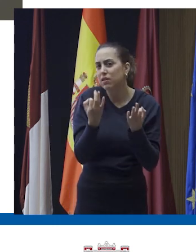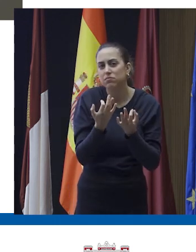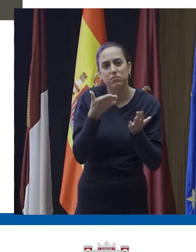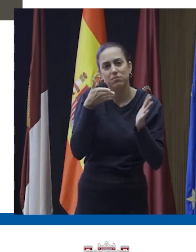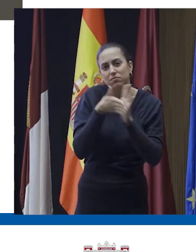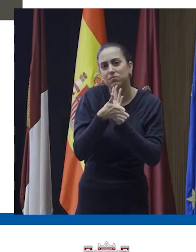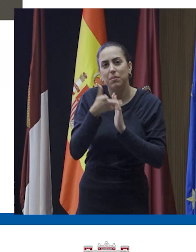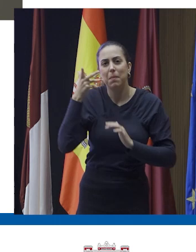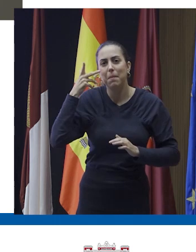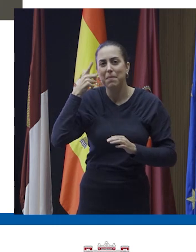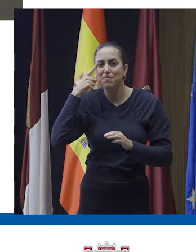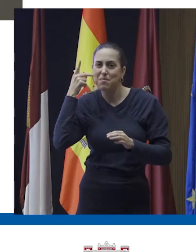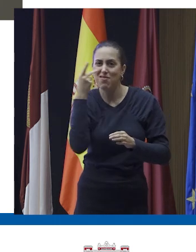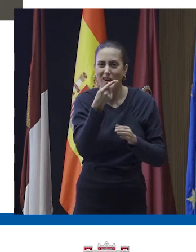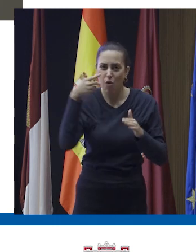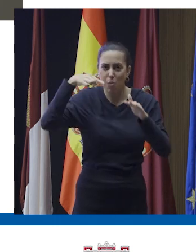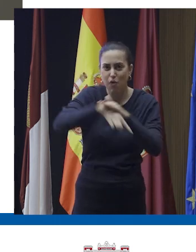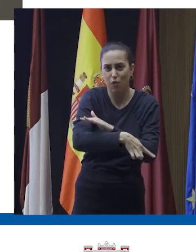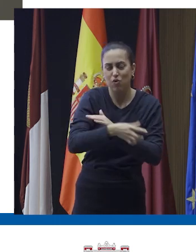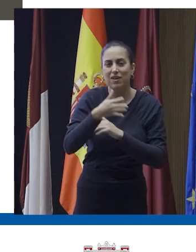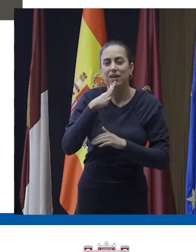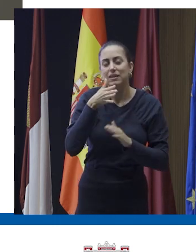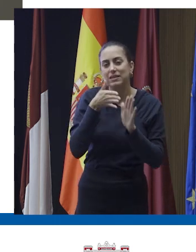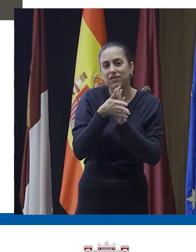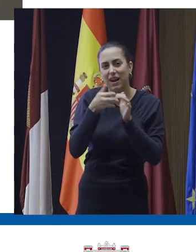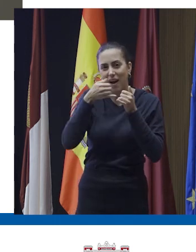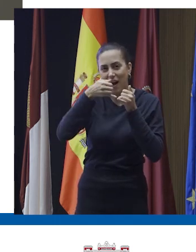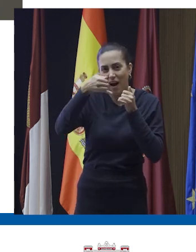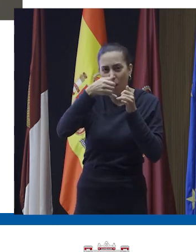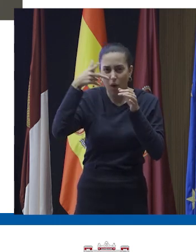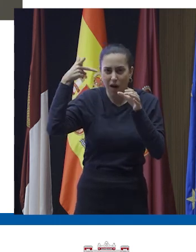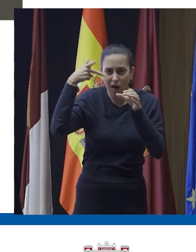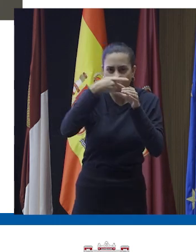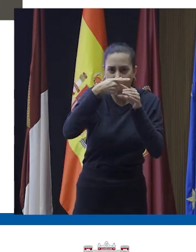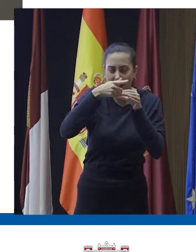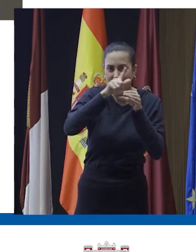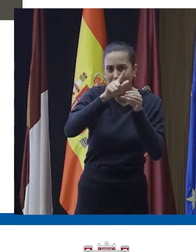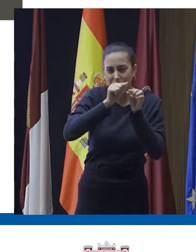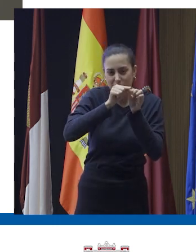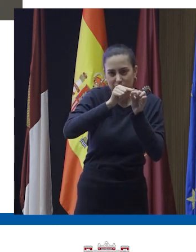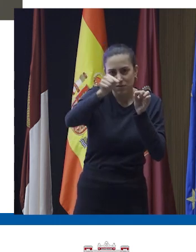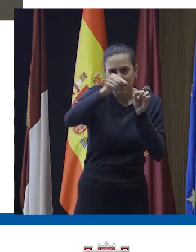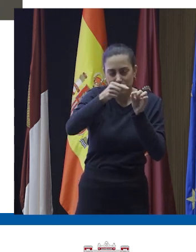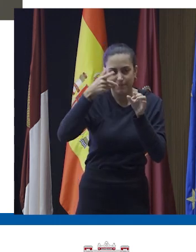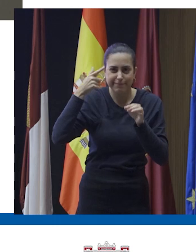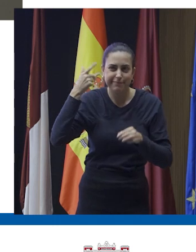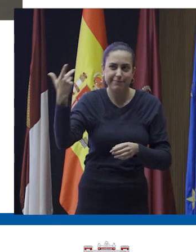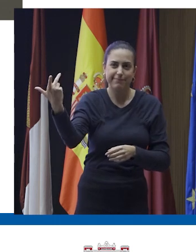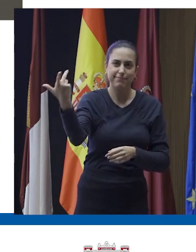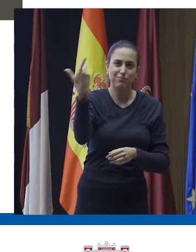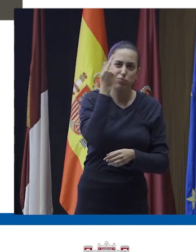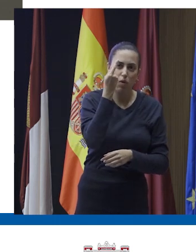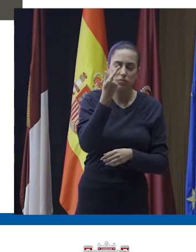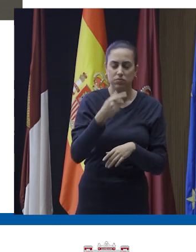ya detrás del ojo. Entonces utilizamos una aguja bastante larga y hacemos para eso hay que quitar, por así decirlo,